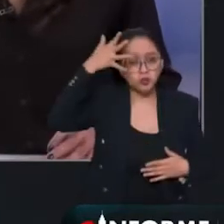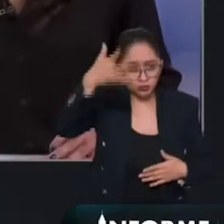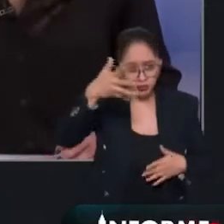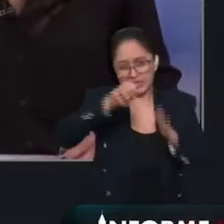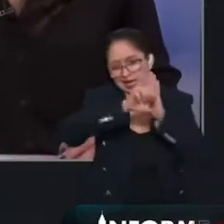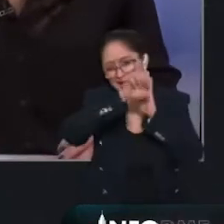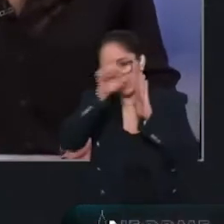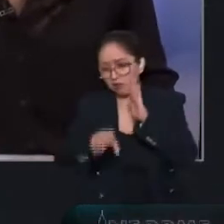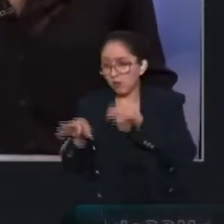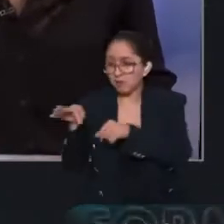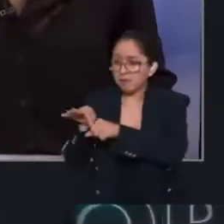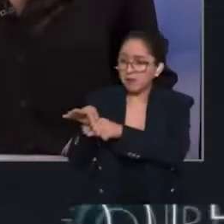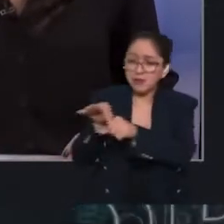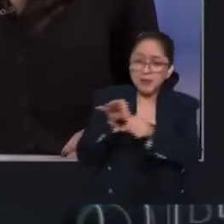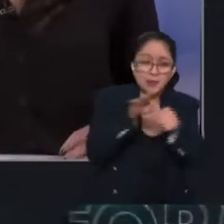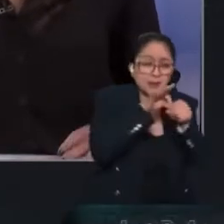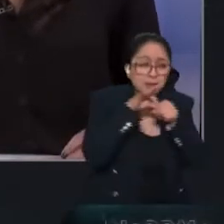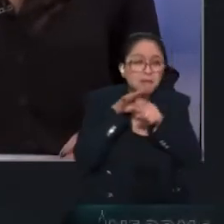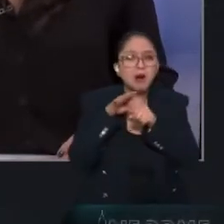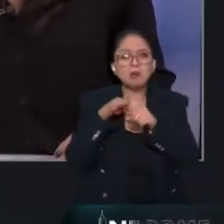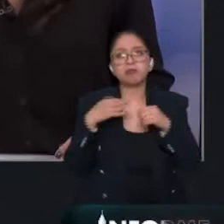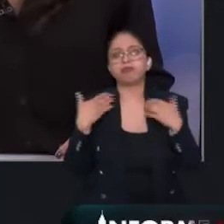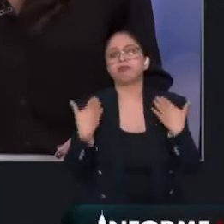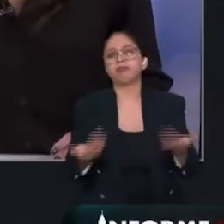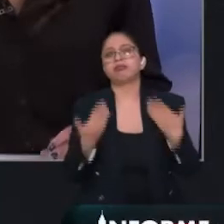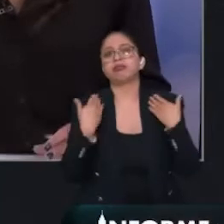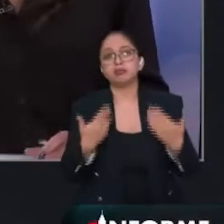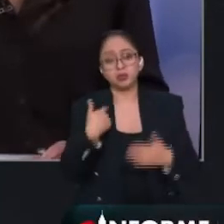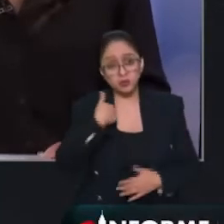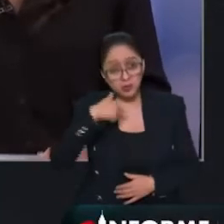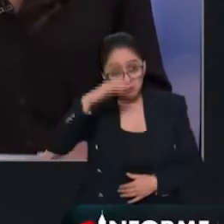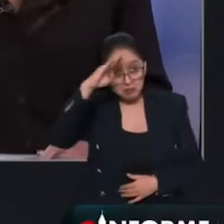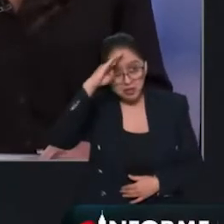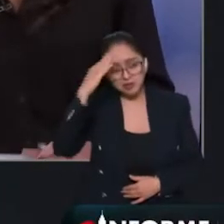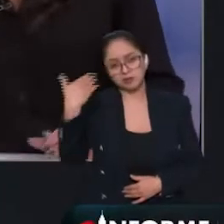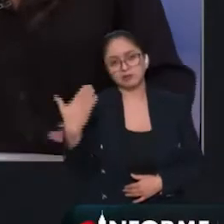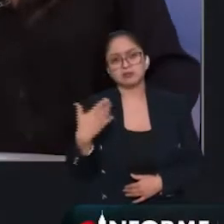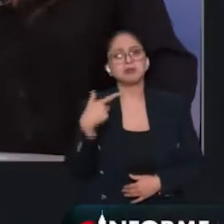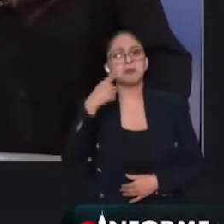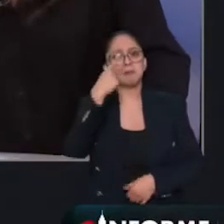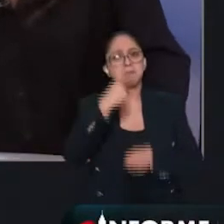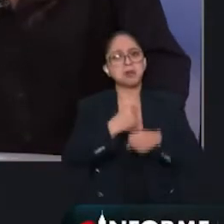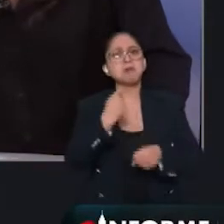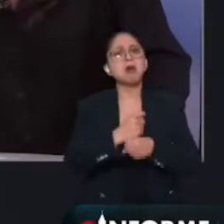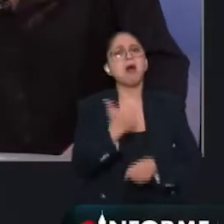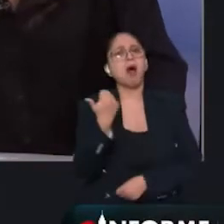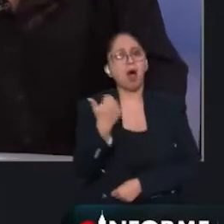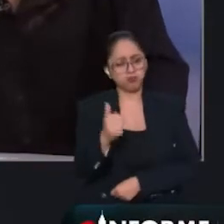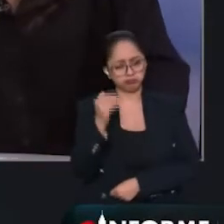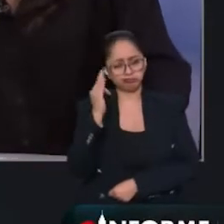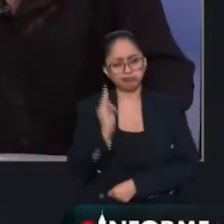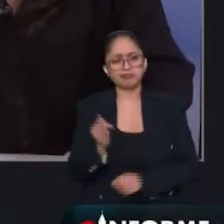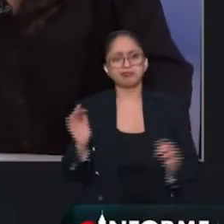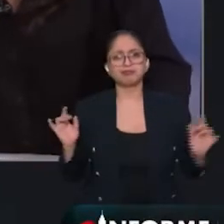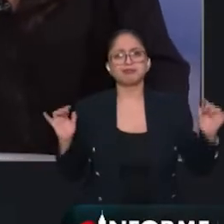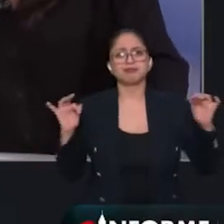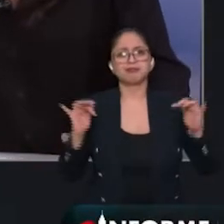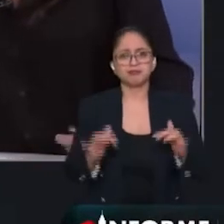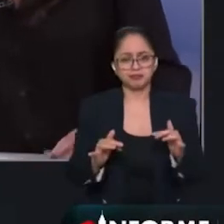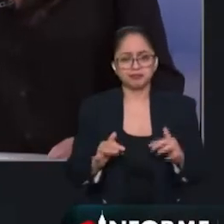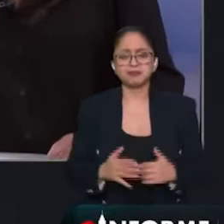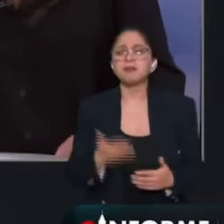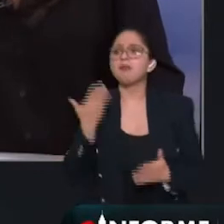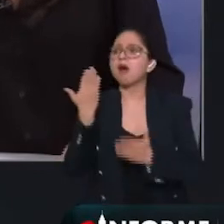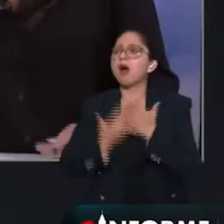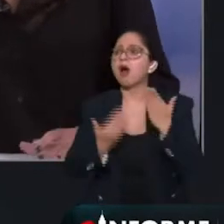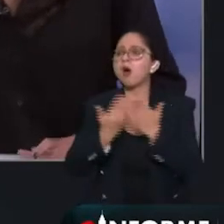de votantes, va a ser un éxito. Y con eso me daré por bien servido. Ahí nos vemos el 1 de agosto, Rafael. Además del debate público y